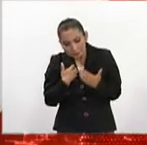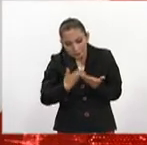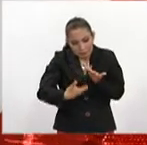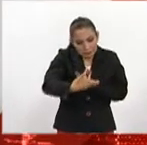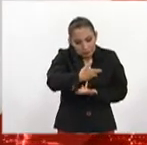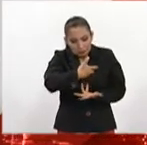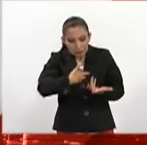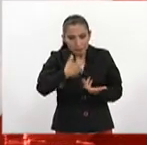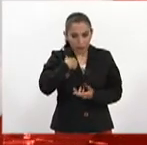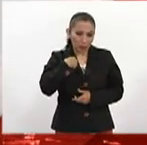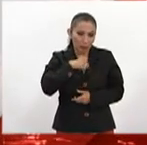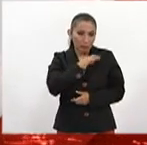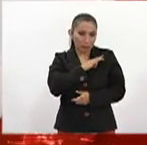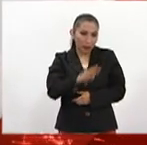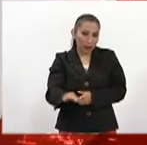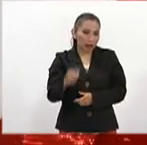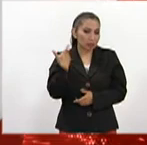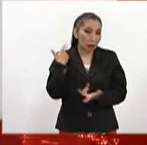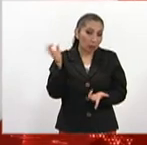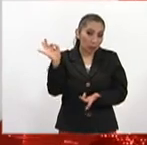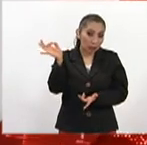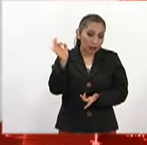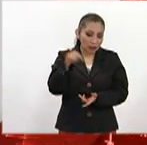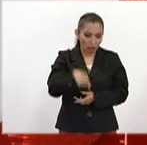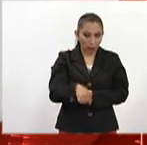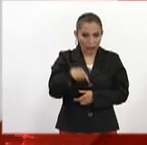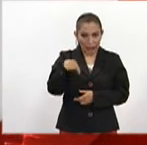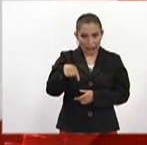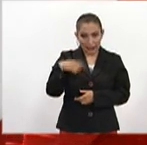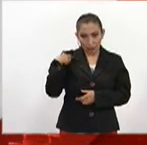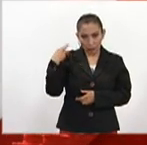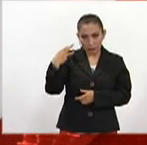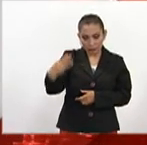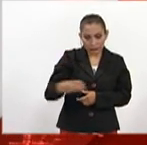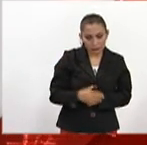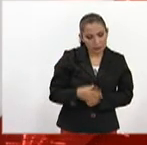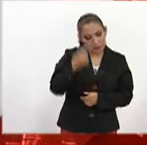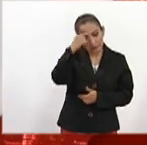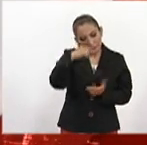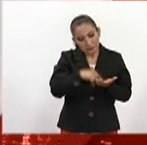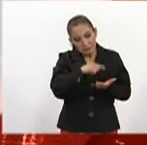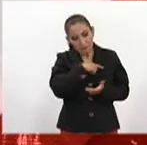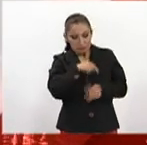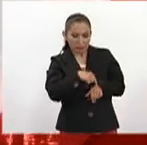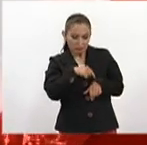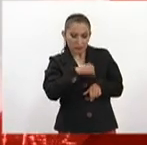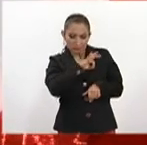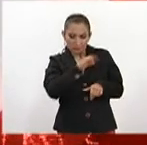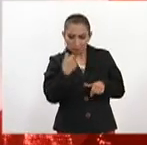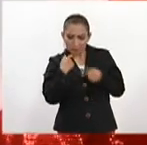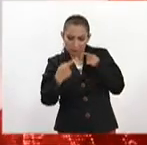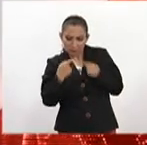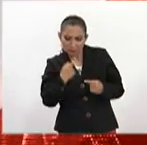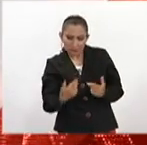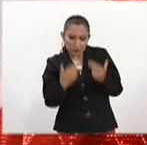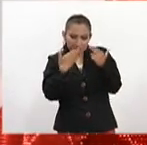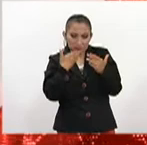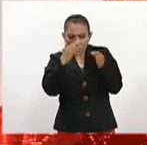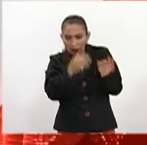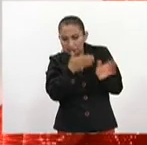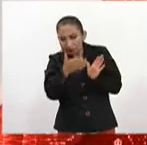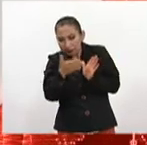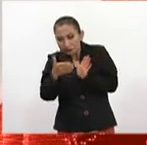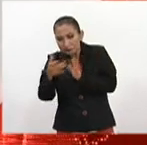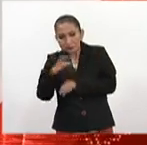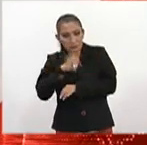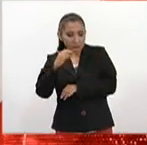solucionarlo. Y yo puedo esperar de momento, hoy, aquí desde Washington, creo que tenemos tiempo para llegar a acuerdos si queremos